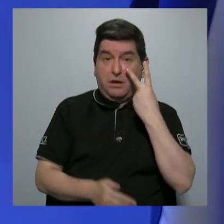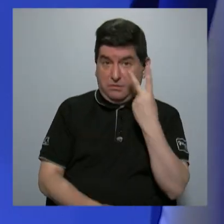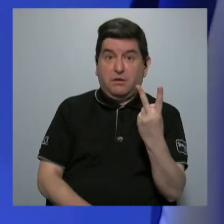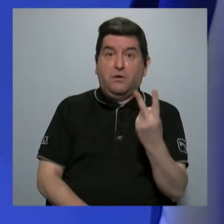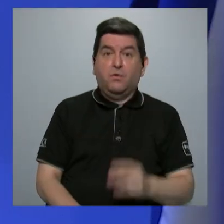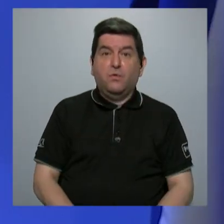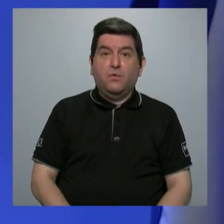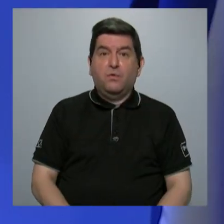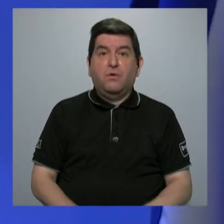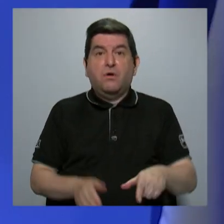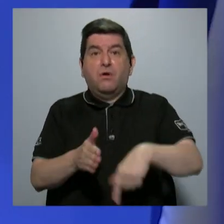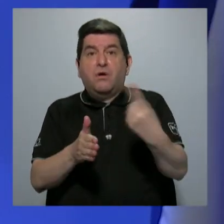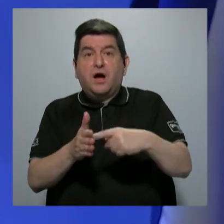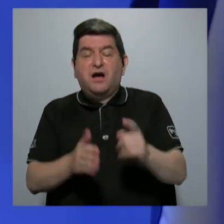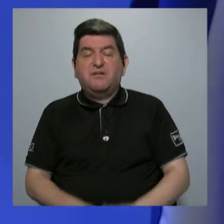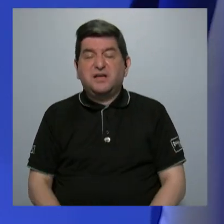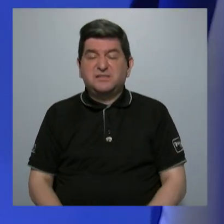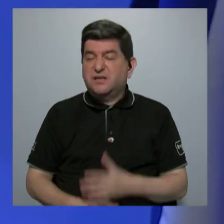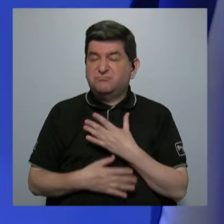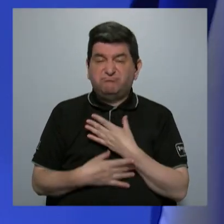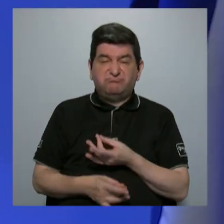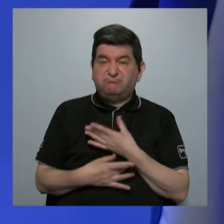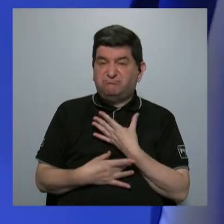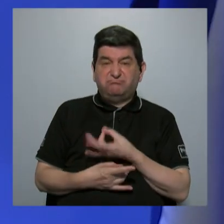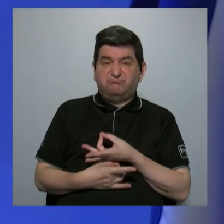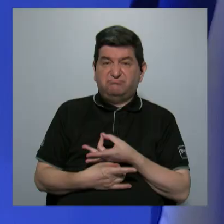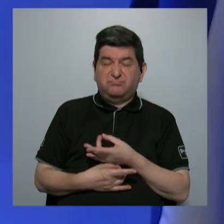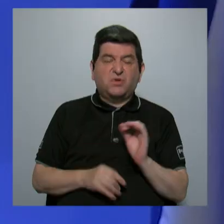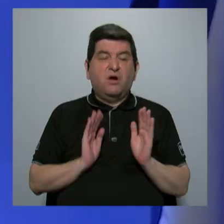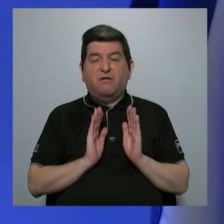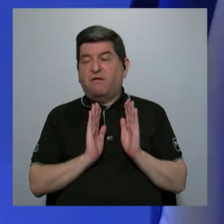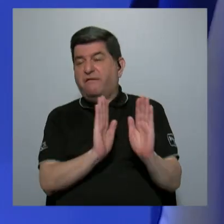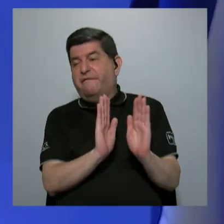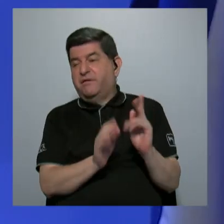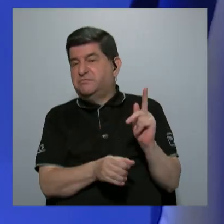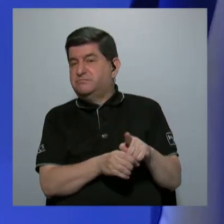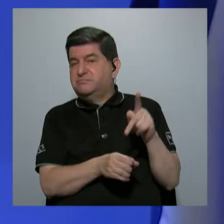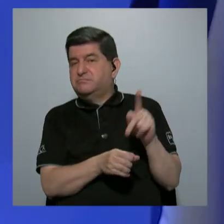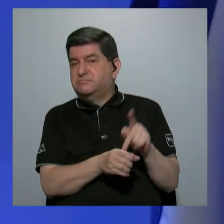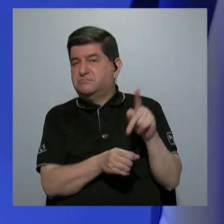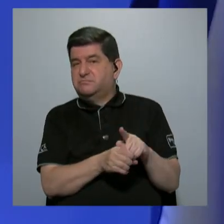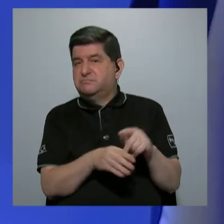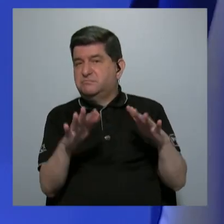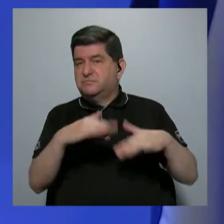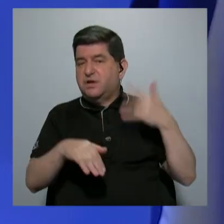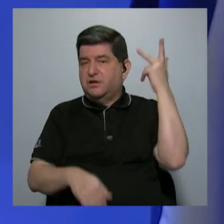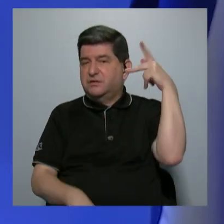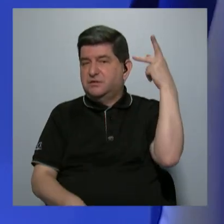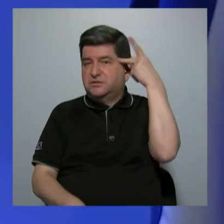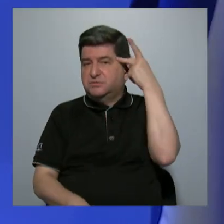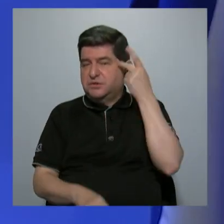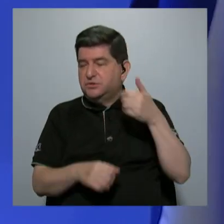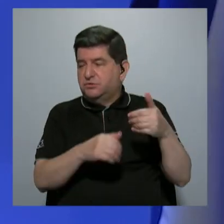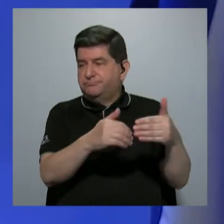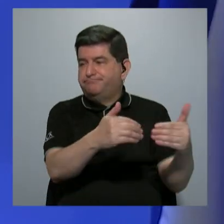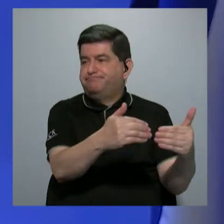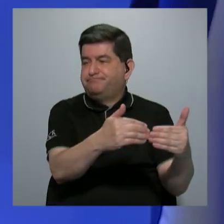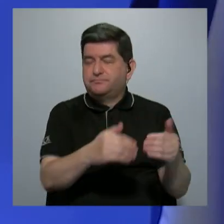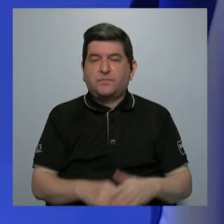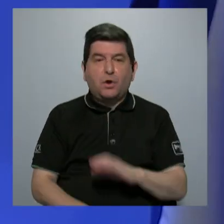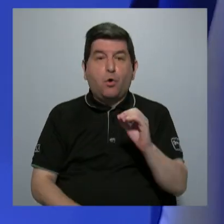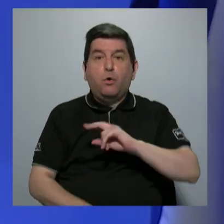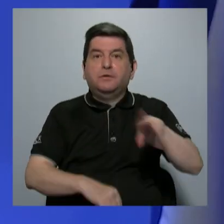se manifiesta a veces en apatía y en el rechazo a la participación de espacios políticos, la vemos a